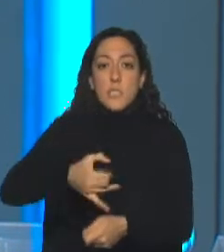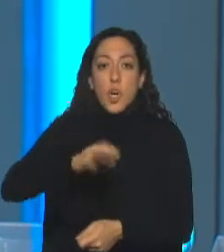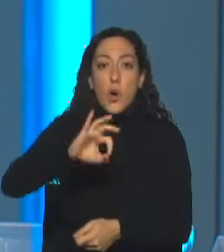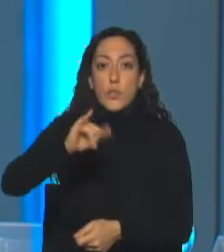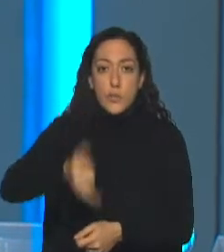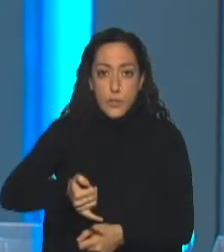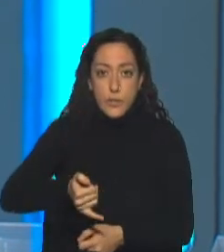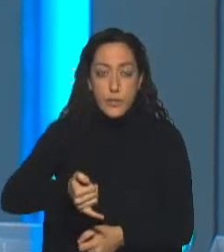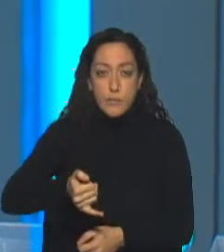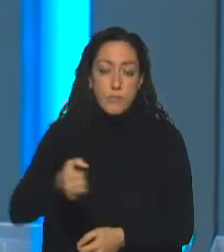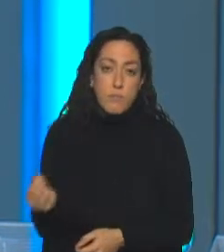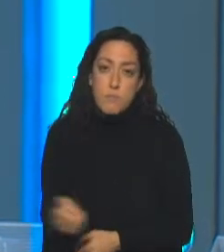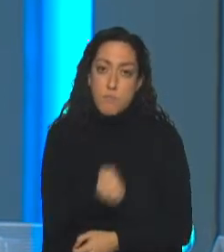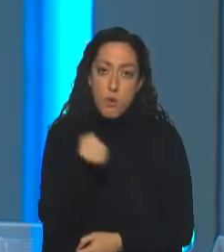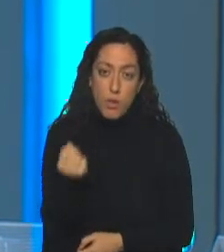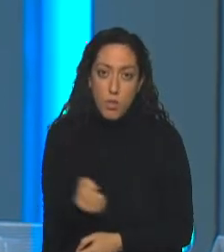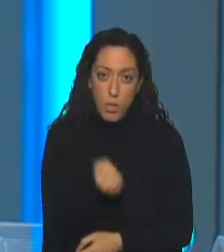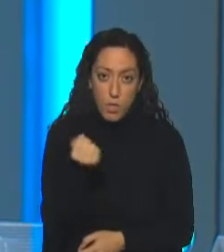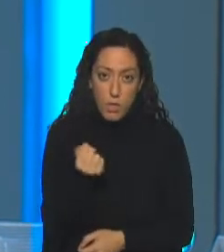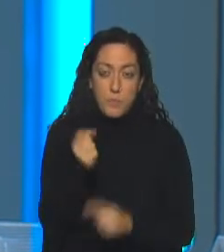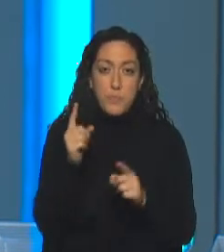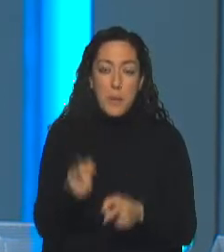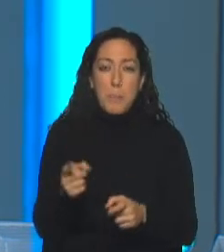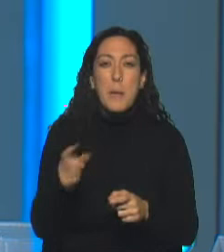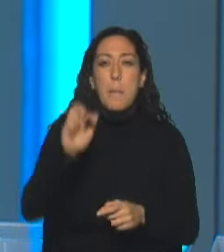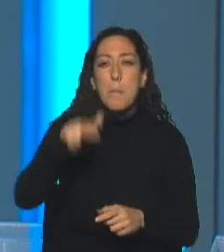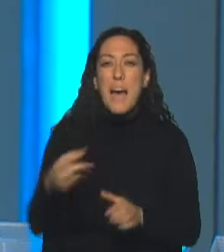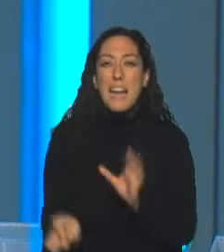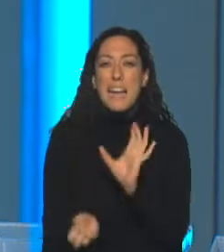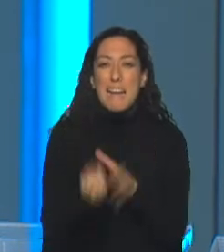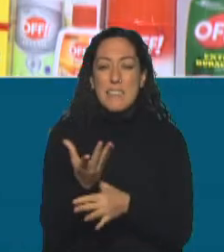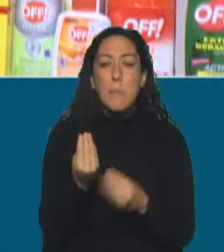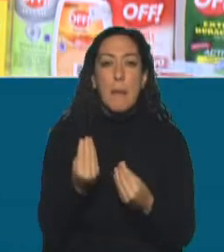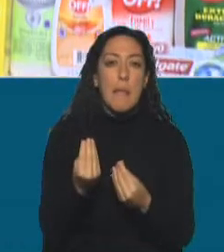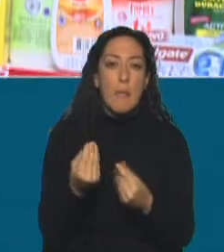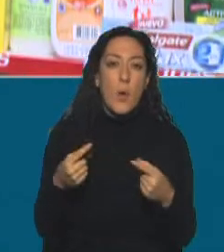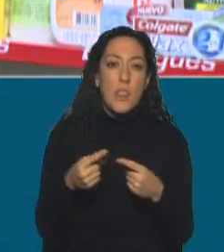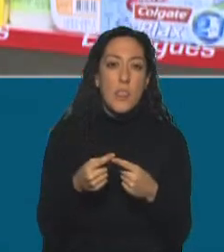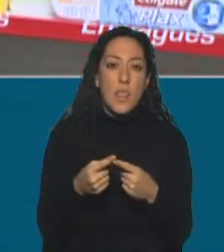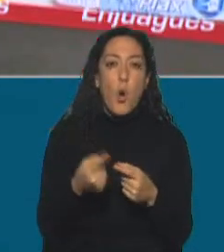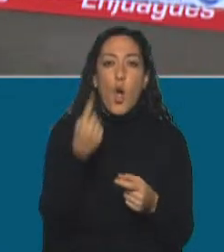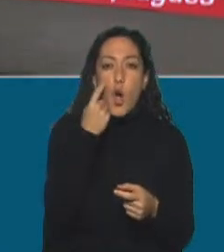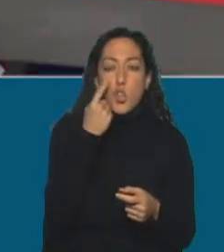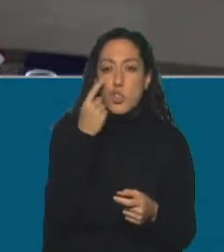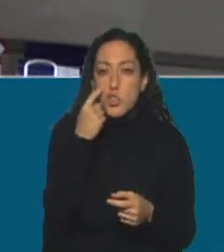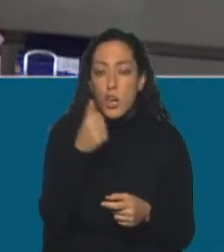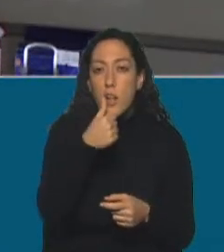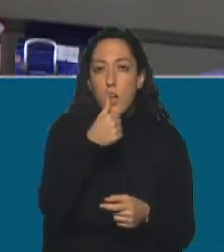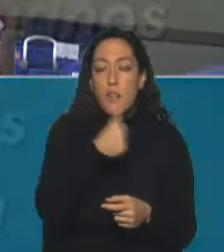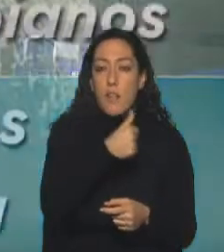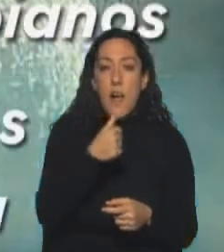un dato importante después la creación de un plan para el control de la resistencia a los